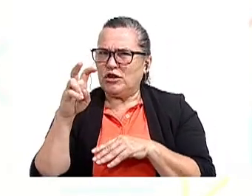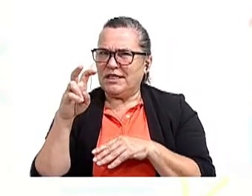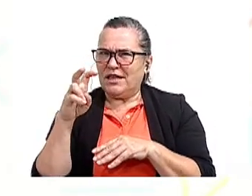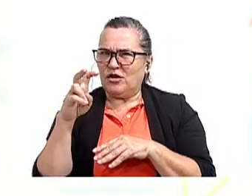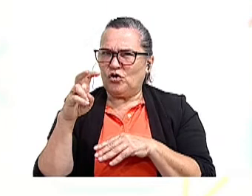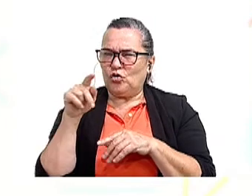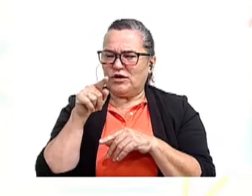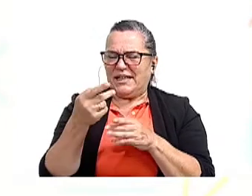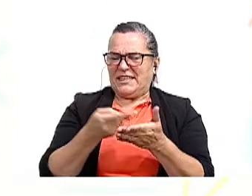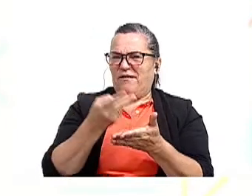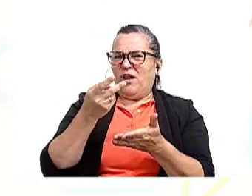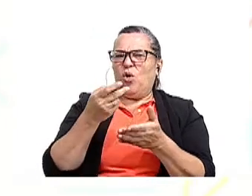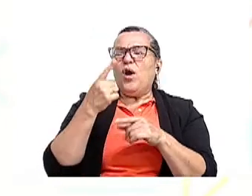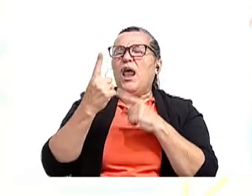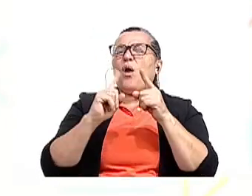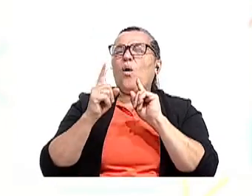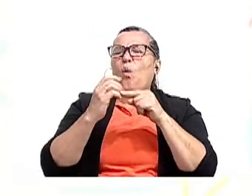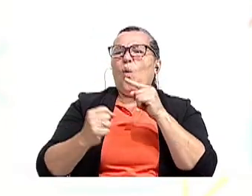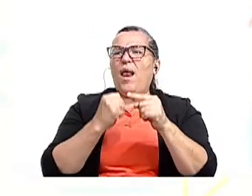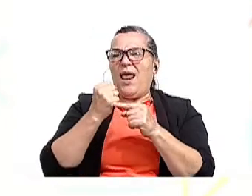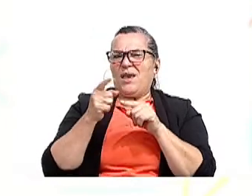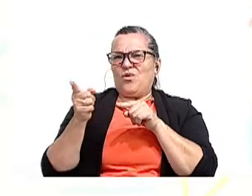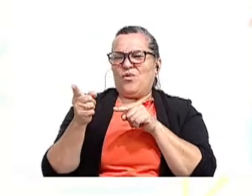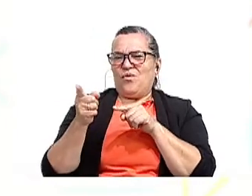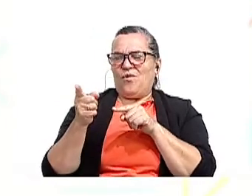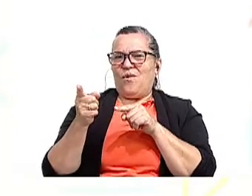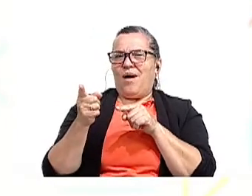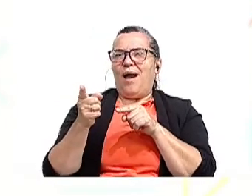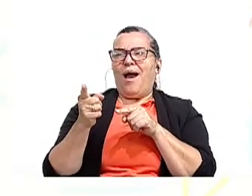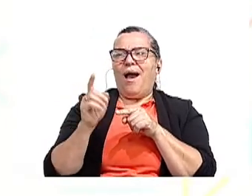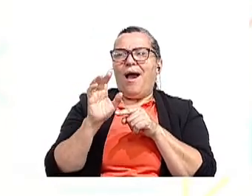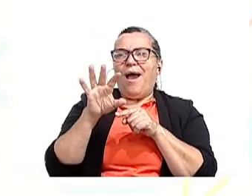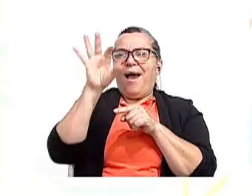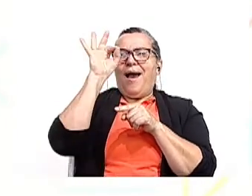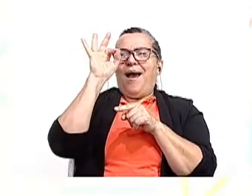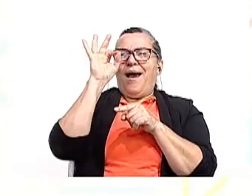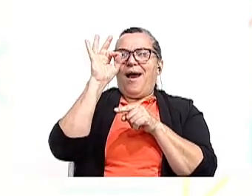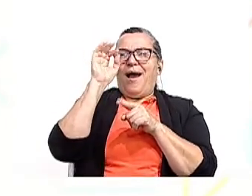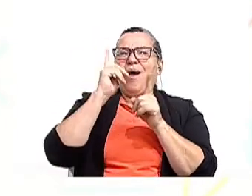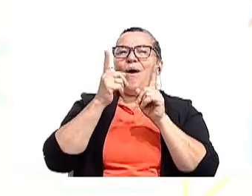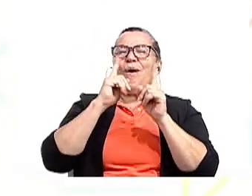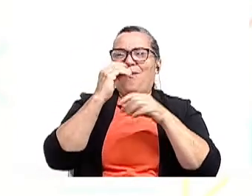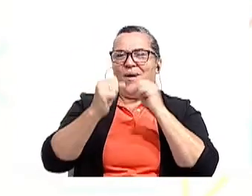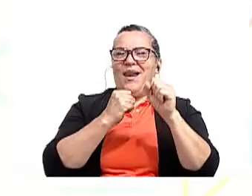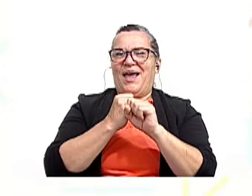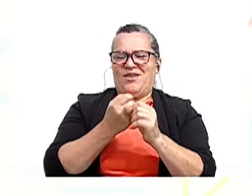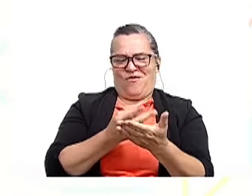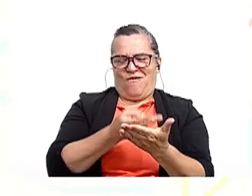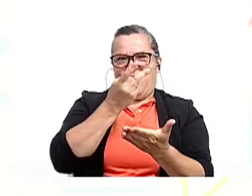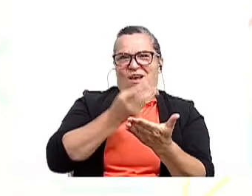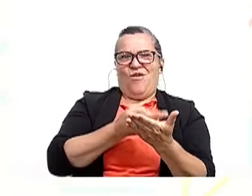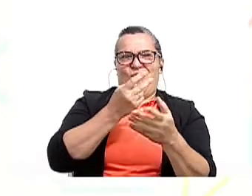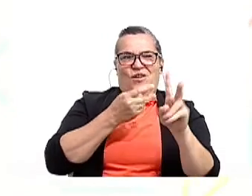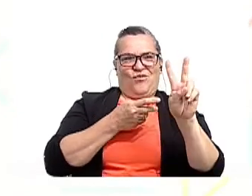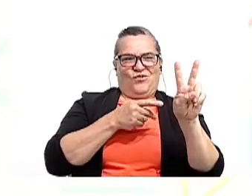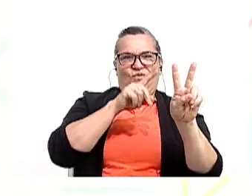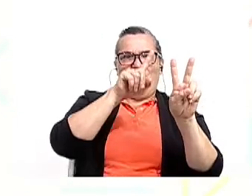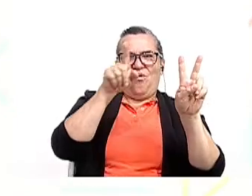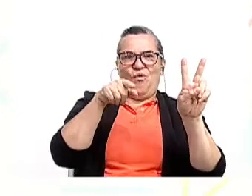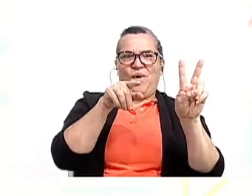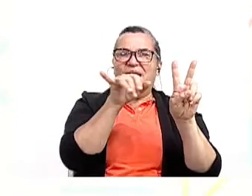$547,200? Ahora, la información que tenemos es el valor. Por lo tanto, tenemos que igualarlo al